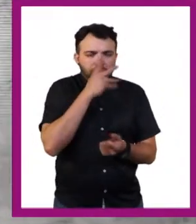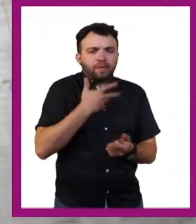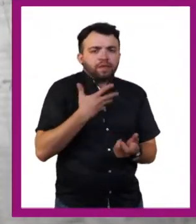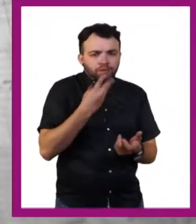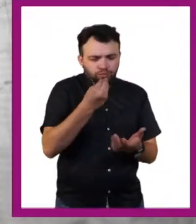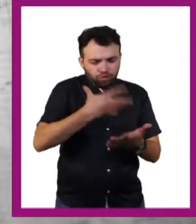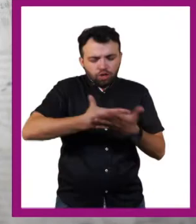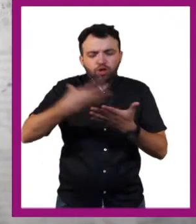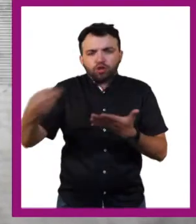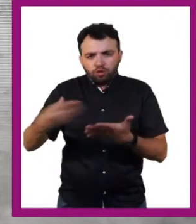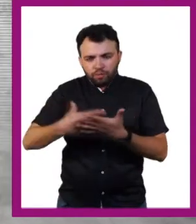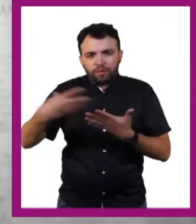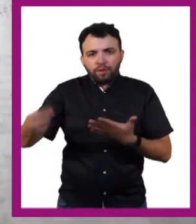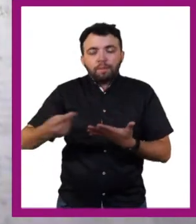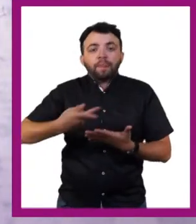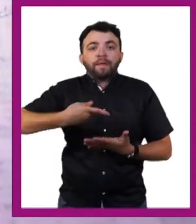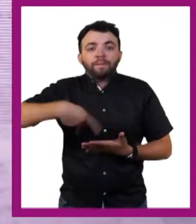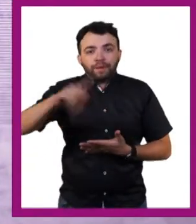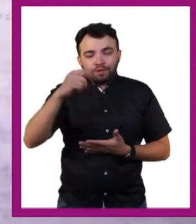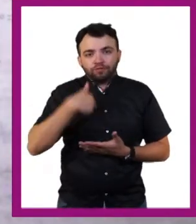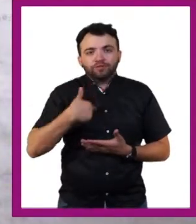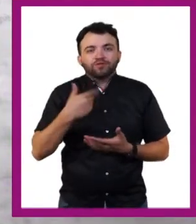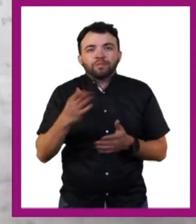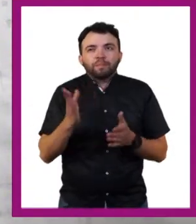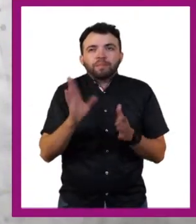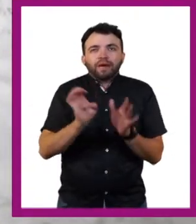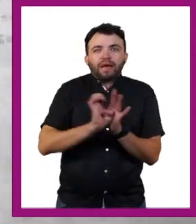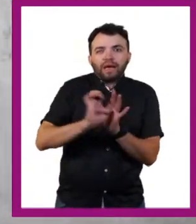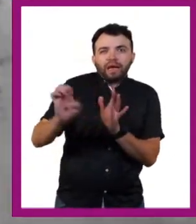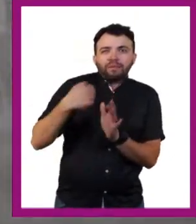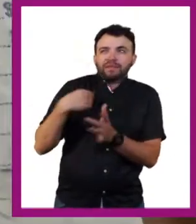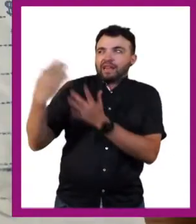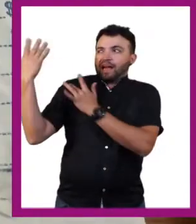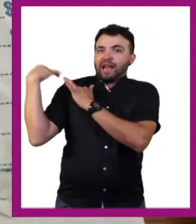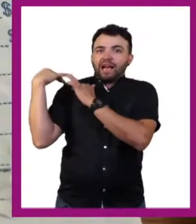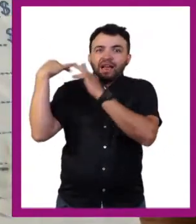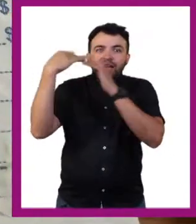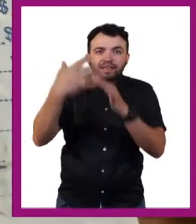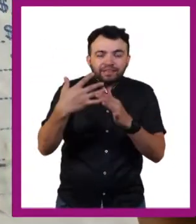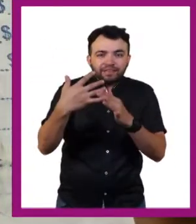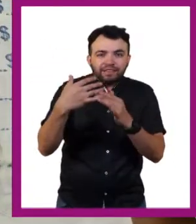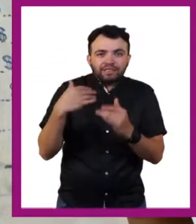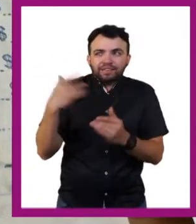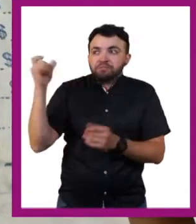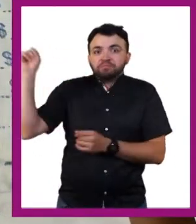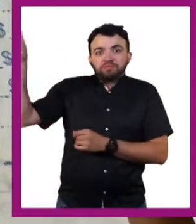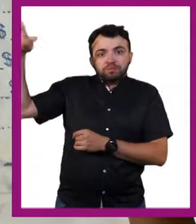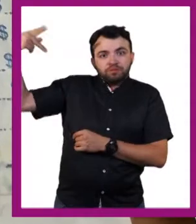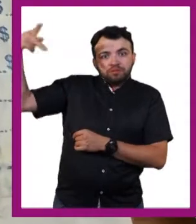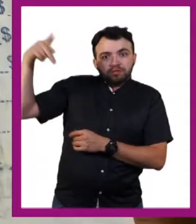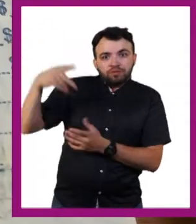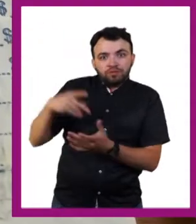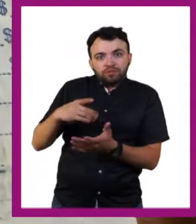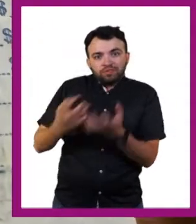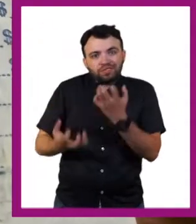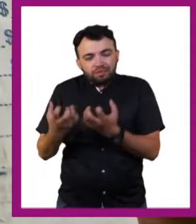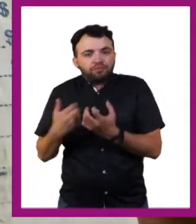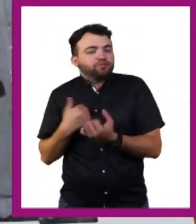documentos y de esas fotos, entonces es lo que me salvó para poder hacer el libro. Y al momento de